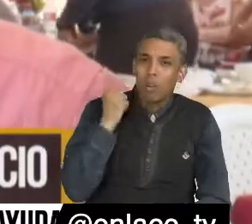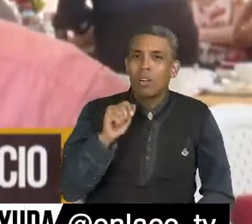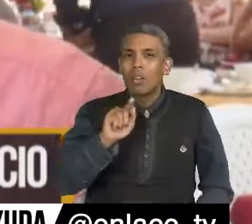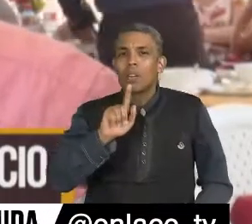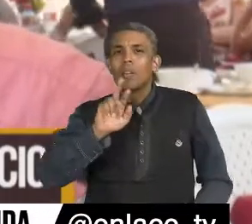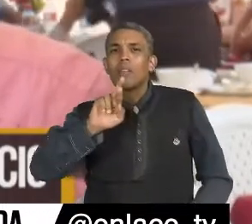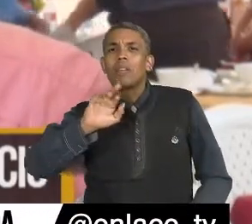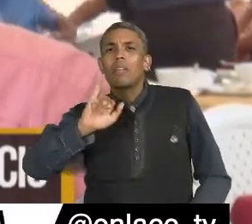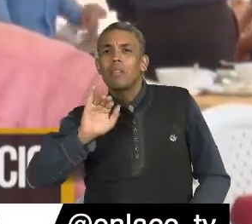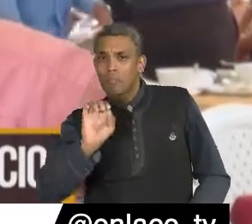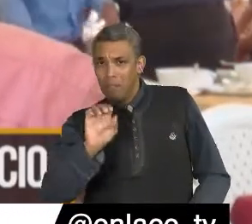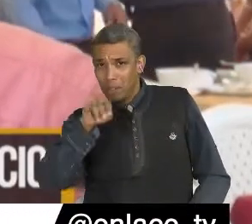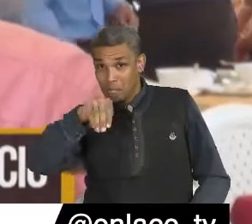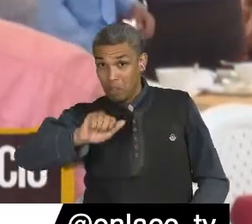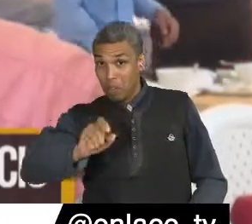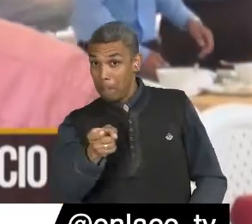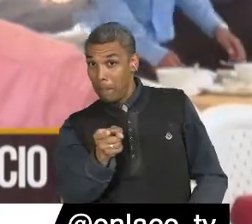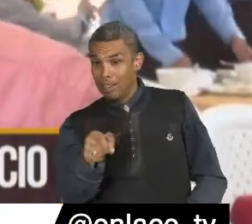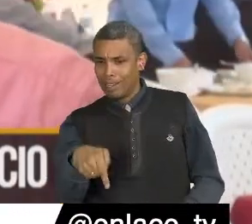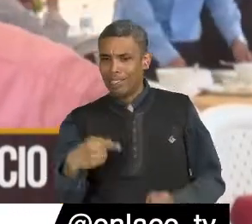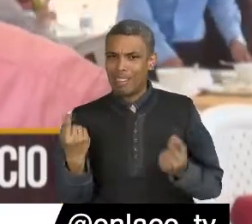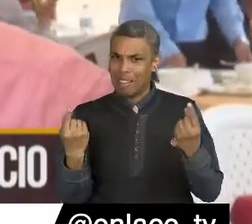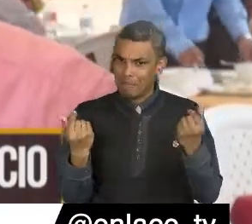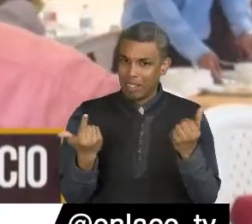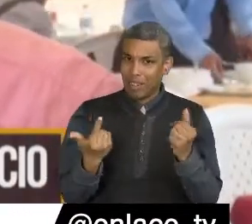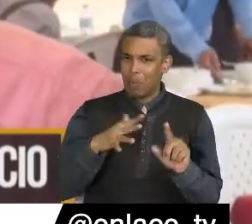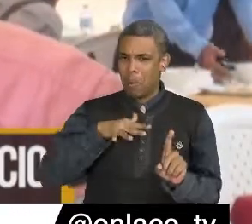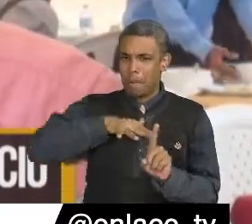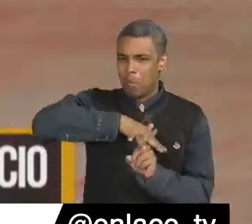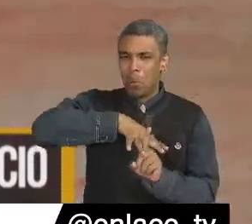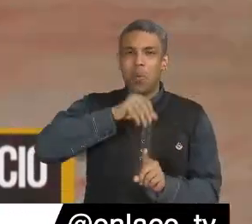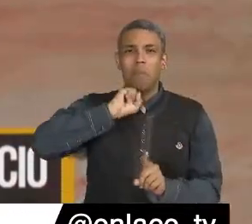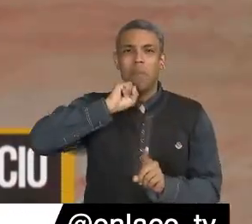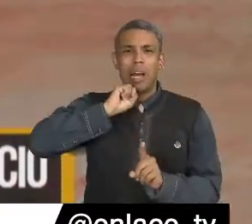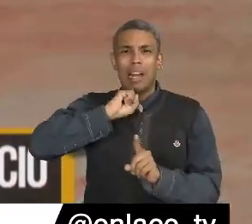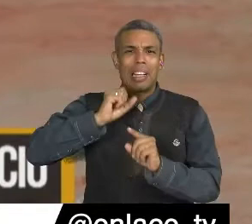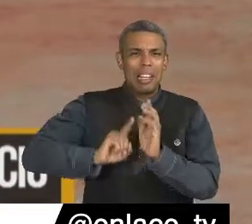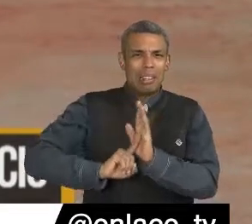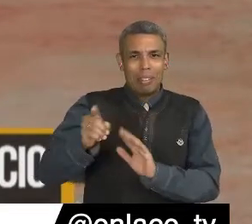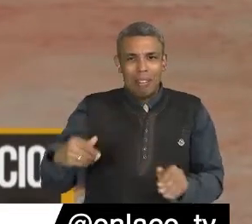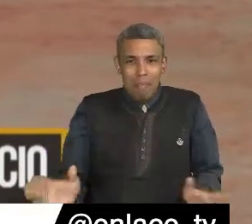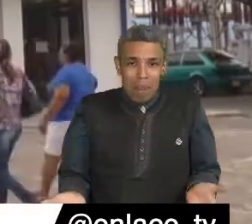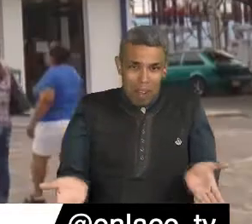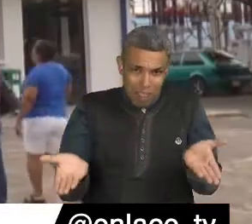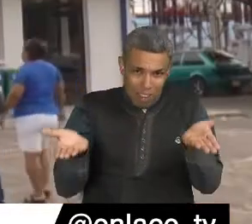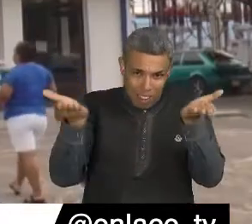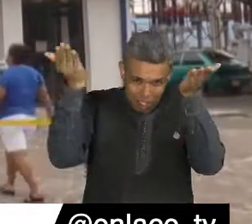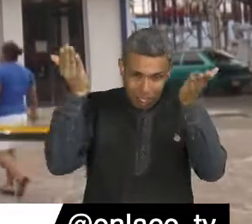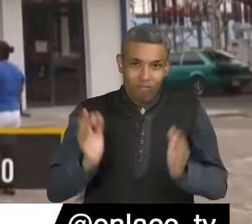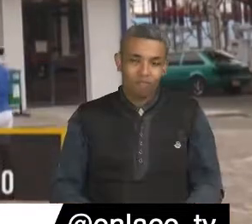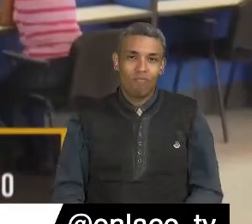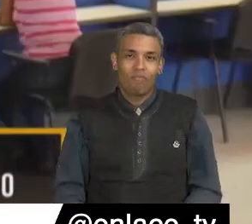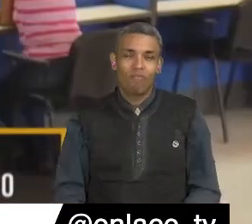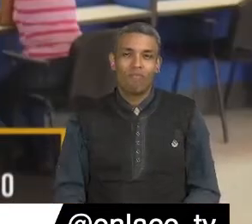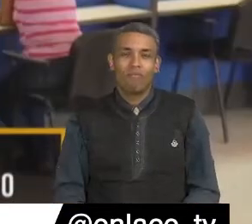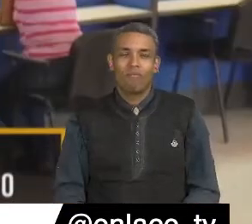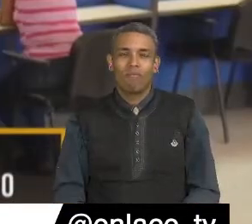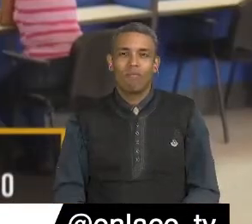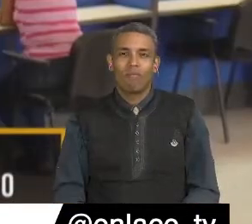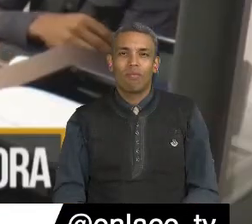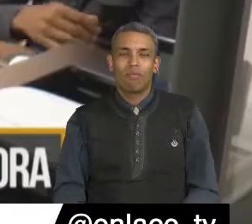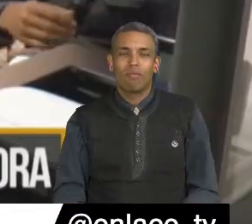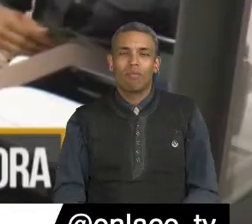unas connotaciones de dinamismo económico aquí en todo lo que es Barranca Bermeja y en toda el área de influencia.